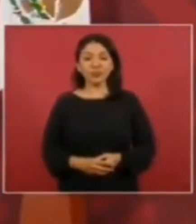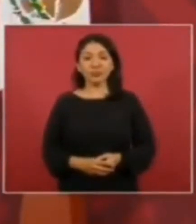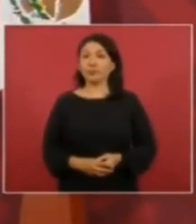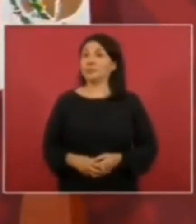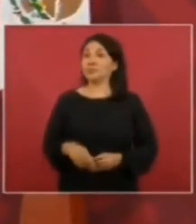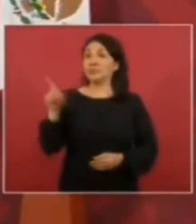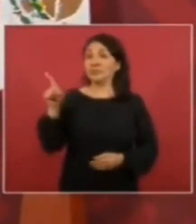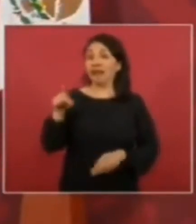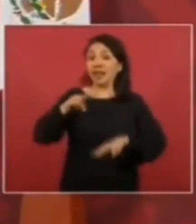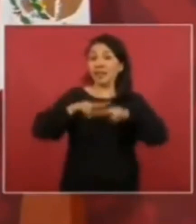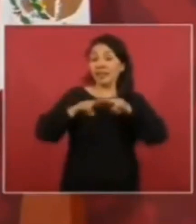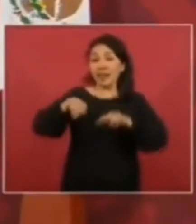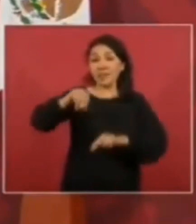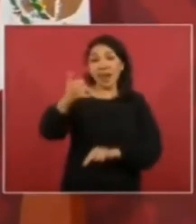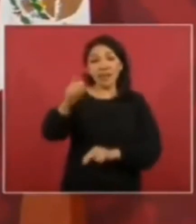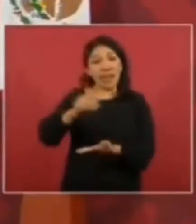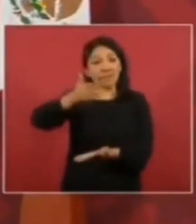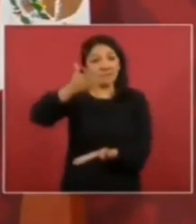Ah, frenón al Tren Maya.